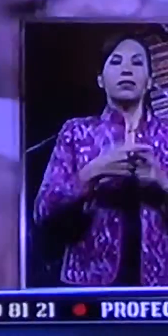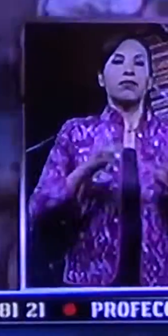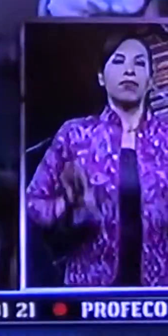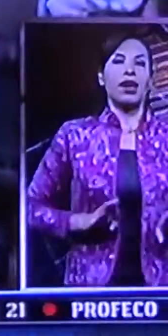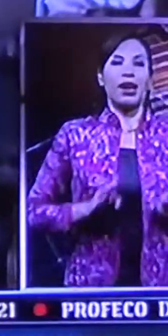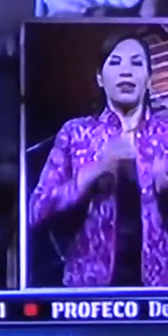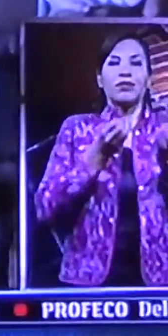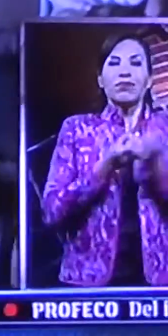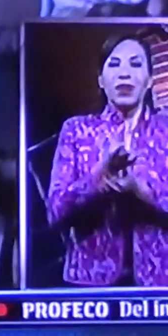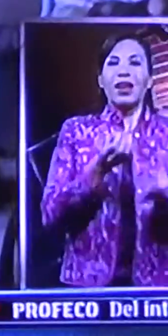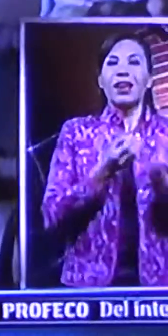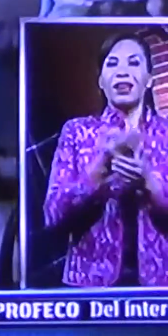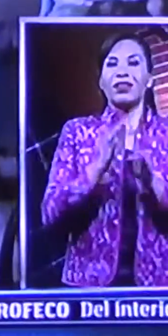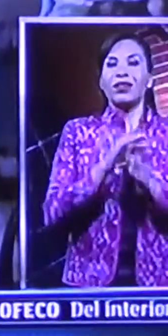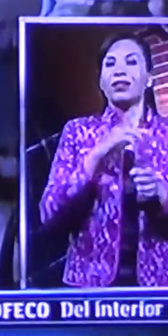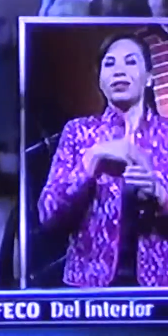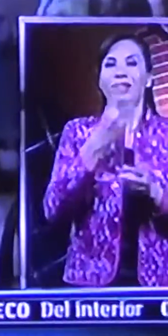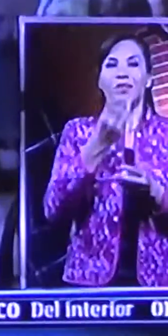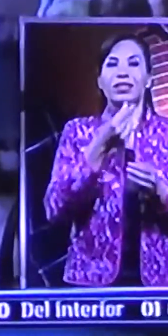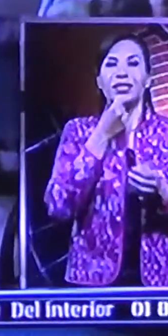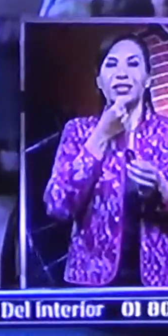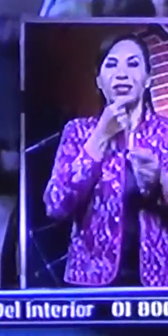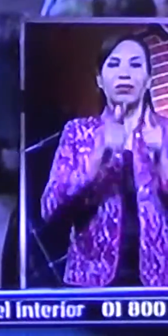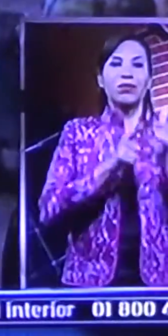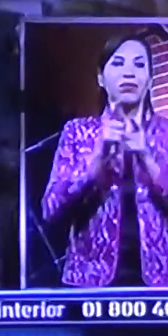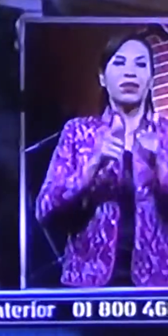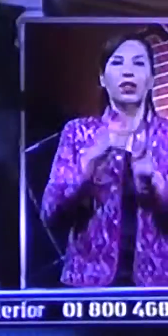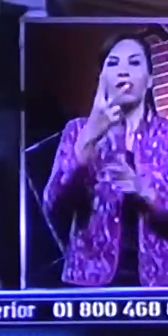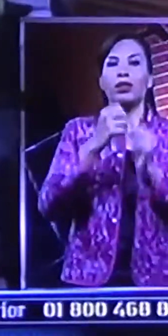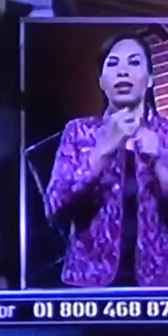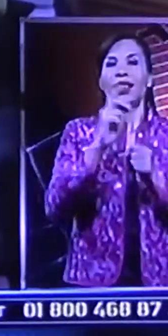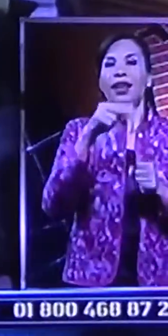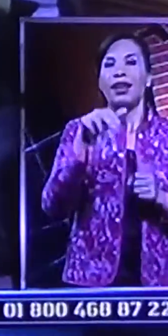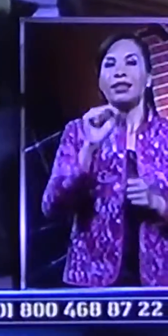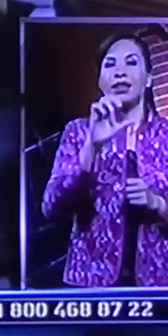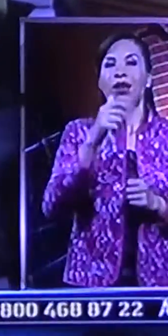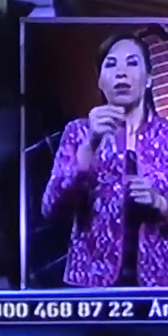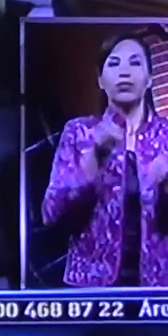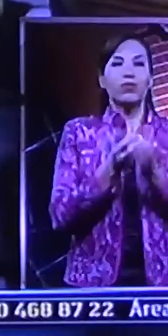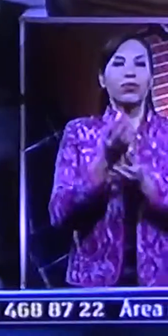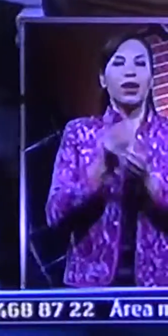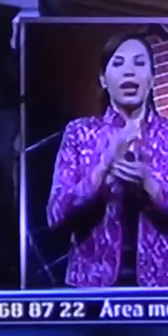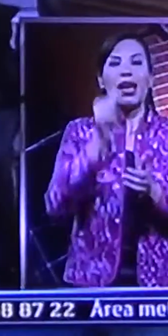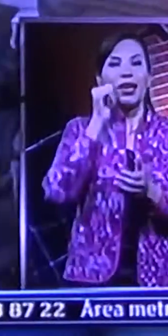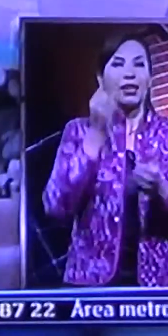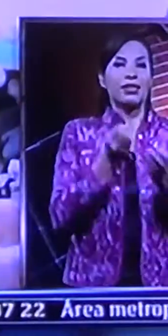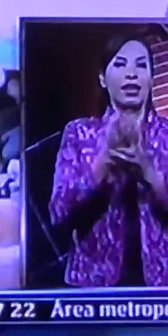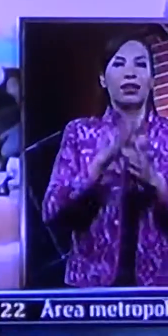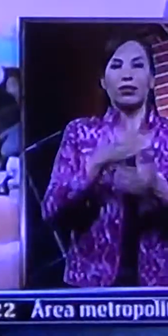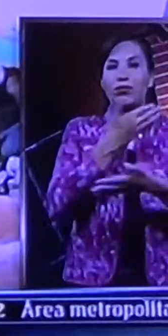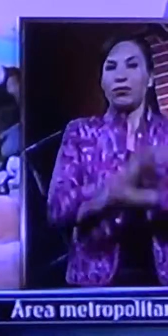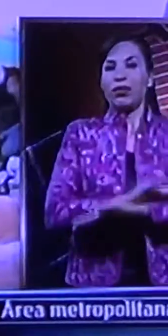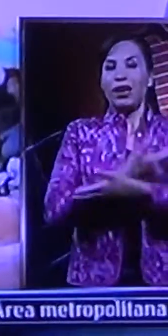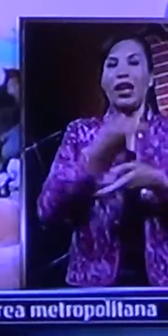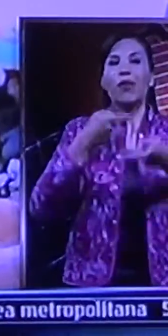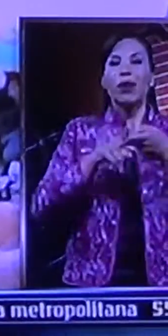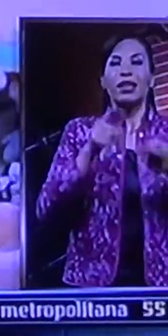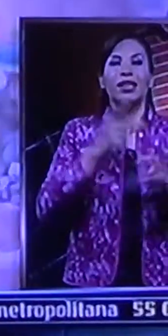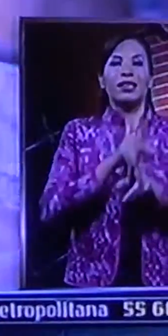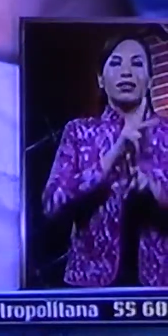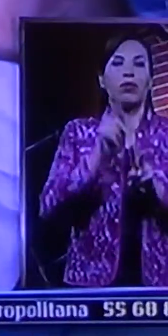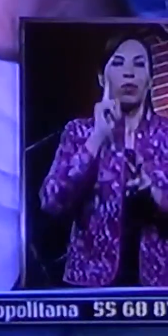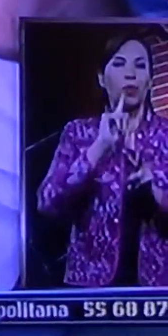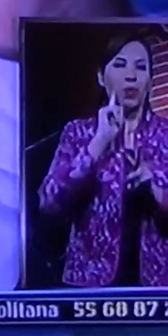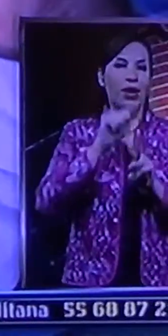parejas de mellizos en solo 2 años. Danesa Koch, de 20 años de edad, fue dada de alta ayer. Carga a las mellizas recién nacidas, Delaney